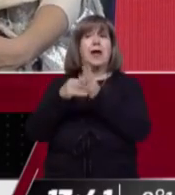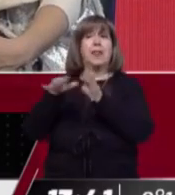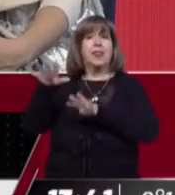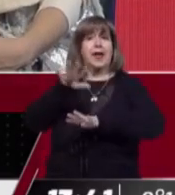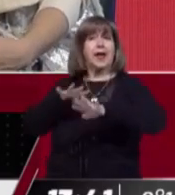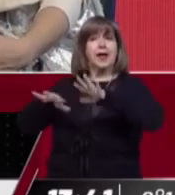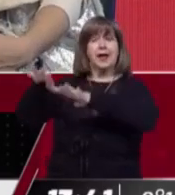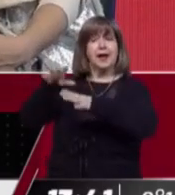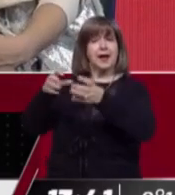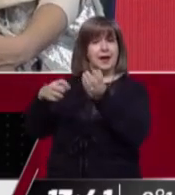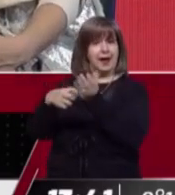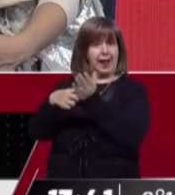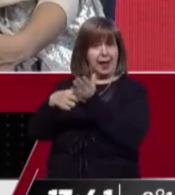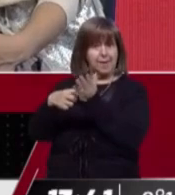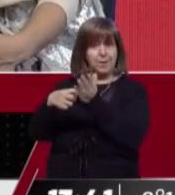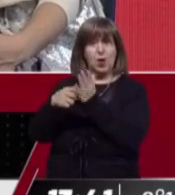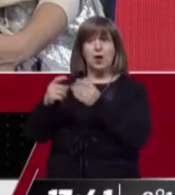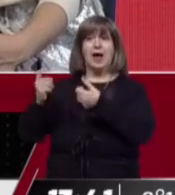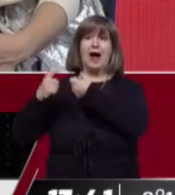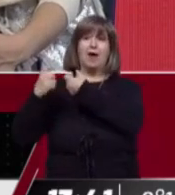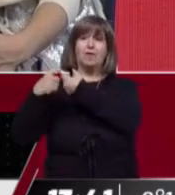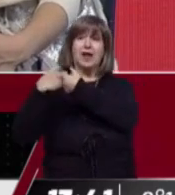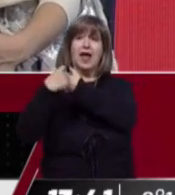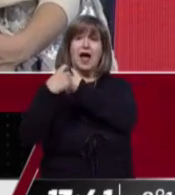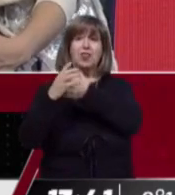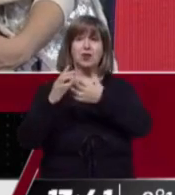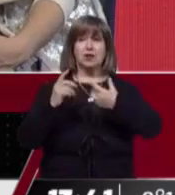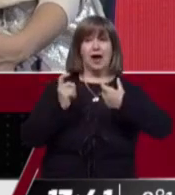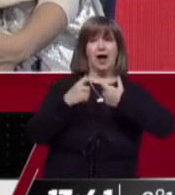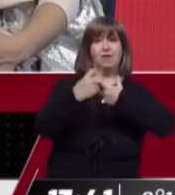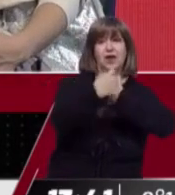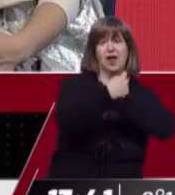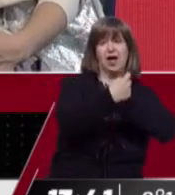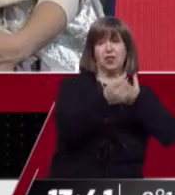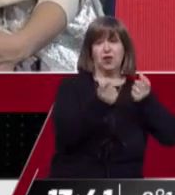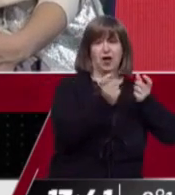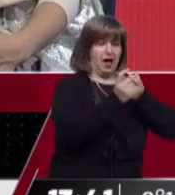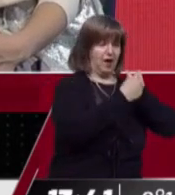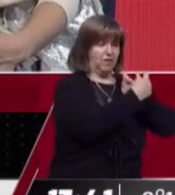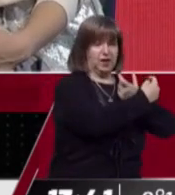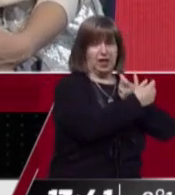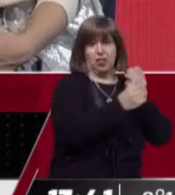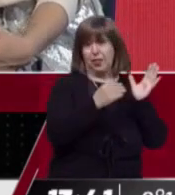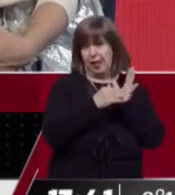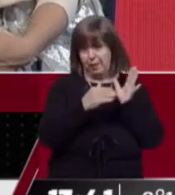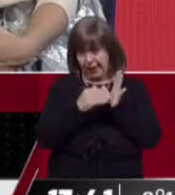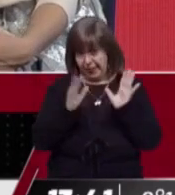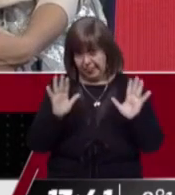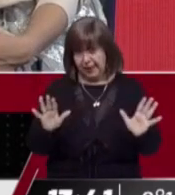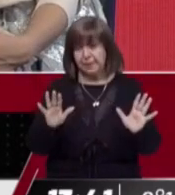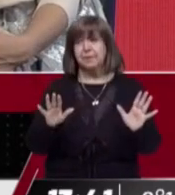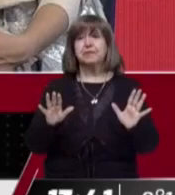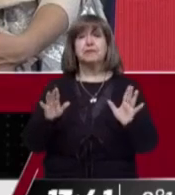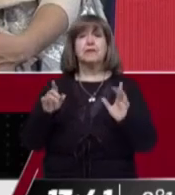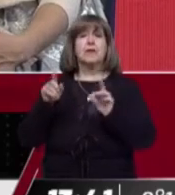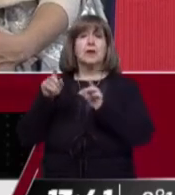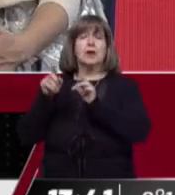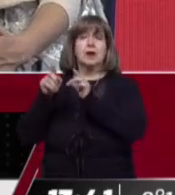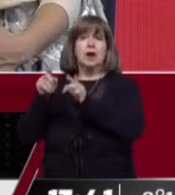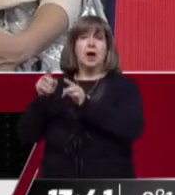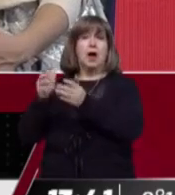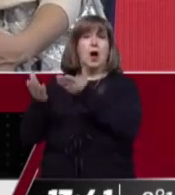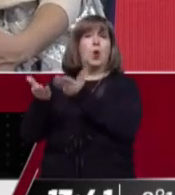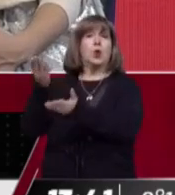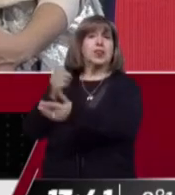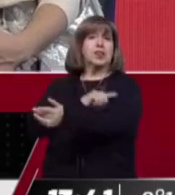organización sindical y según sus afiliados y a quiénes son sus representados eh lo que llevó a cabo los